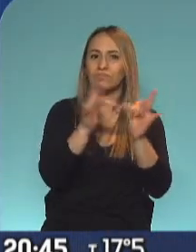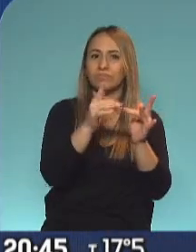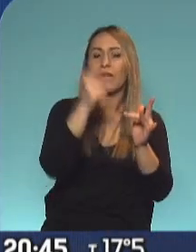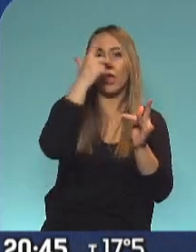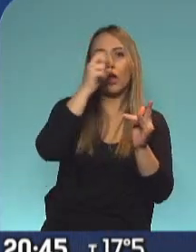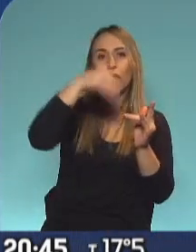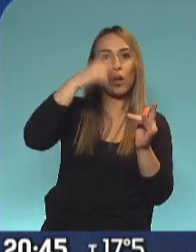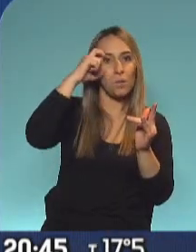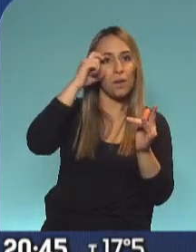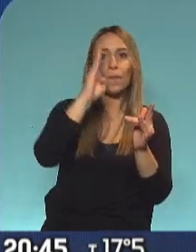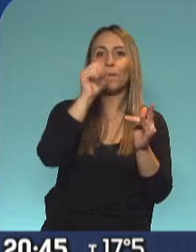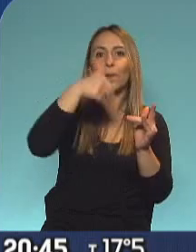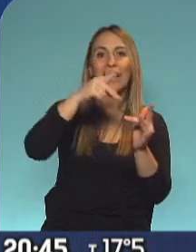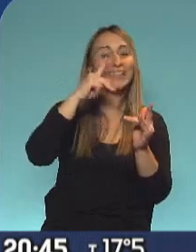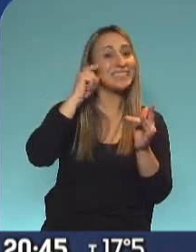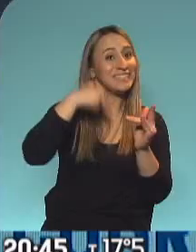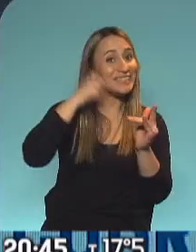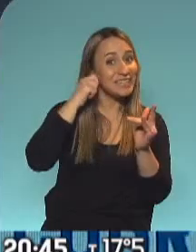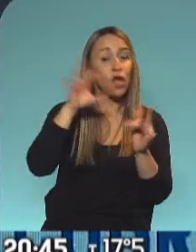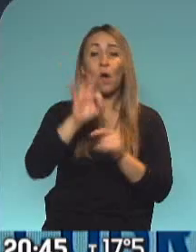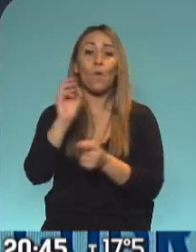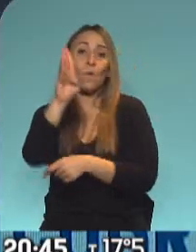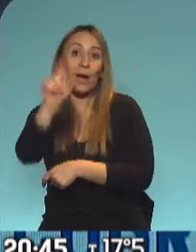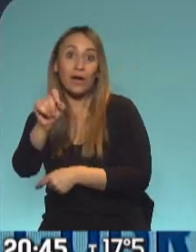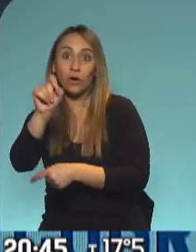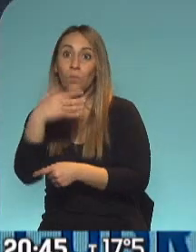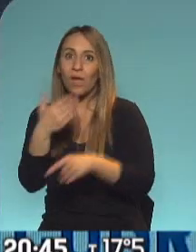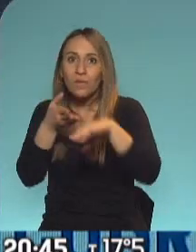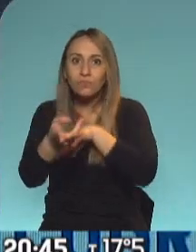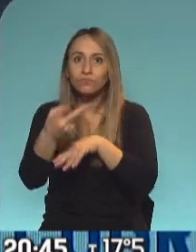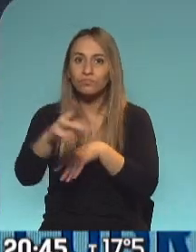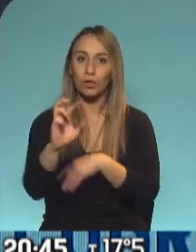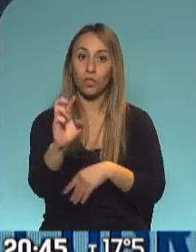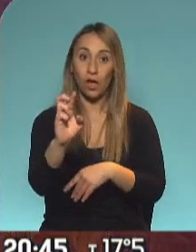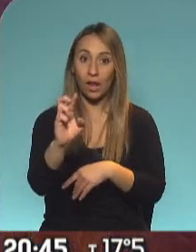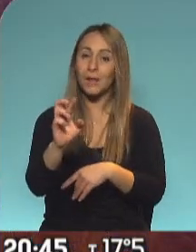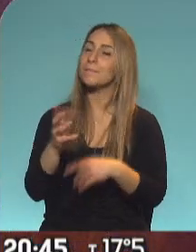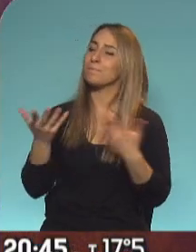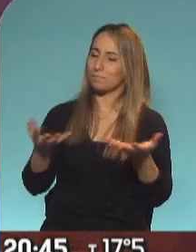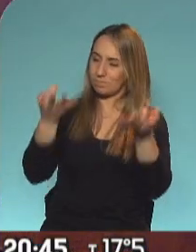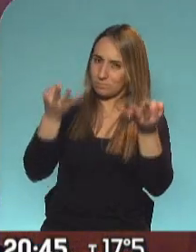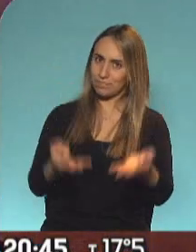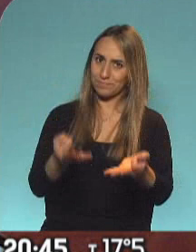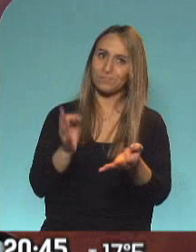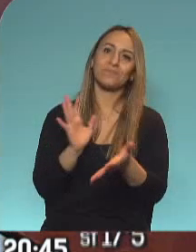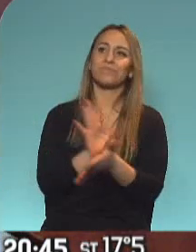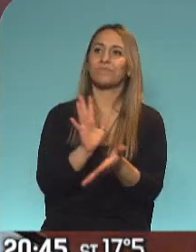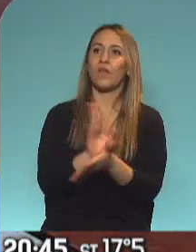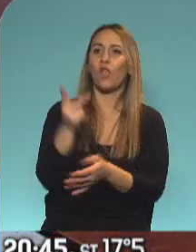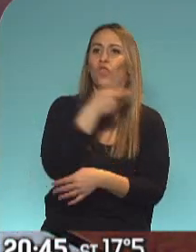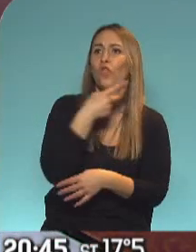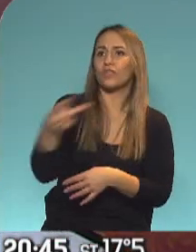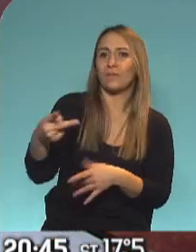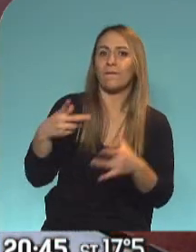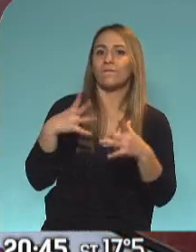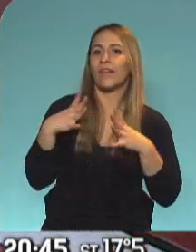con las nuevas restricciones. Nasa, ¿qué fue lo que pasó? Bueno, exactamente, Gaby, ¿no? Pasamos dos semanas de una especie de feriado virtual cambiario porque